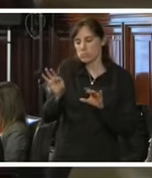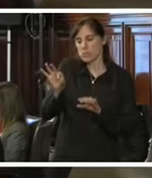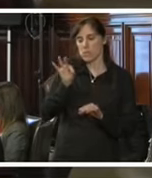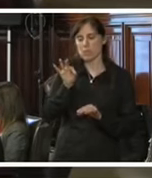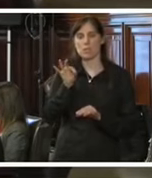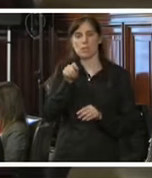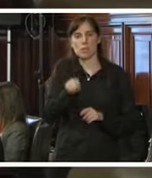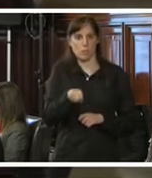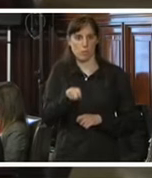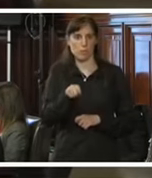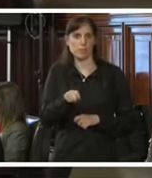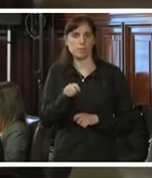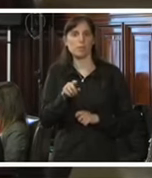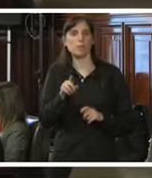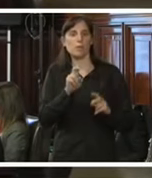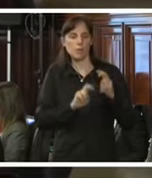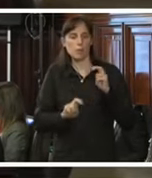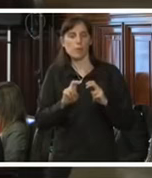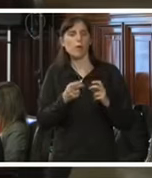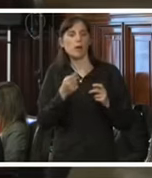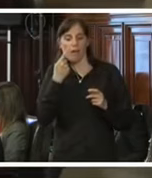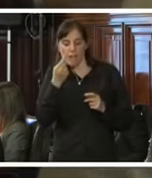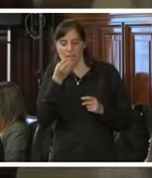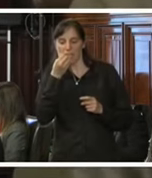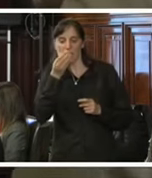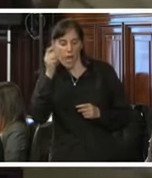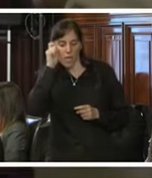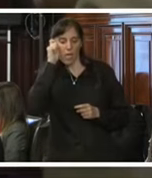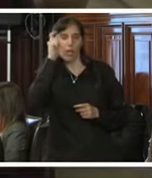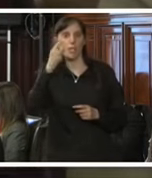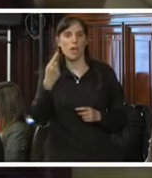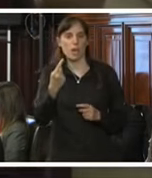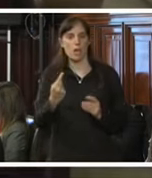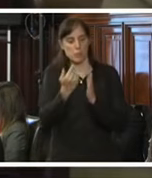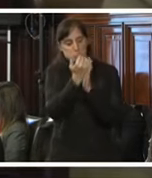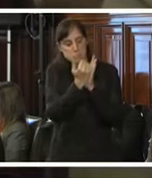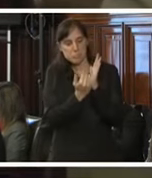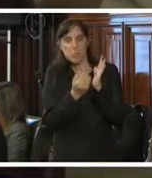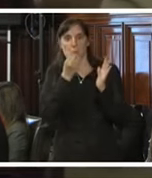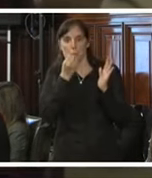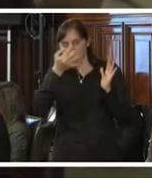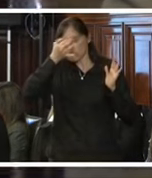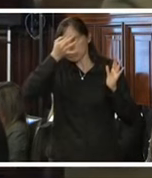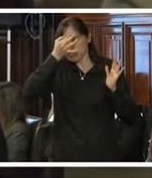y facilita la identificación del mérito y las capacidades profesionales de las y los candidatos.